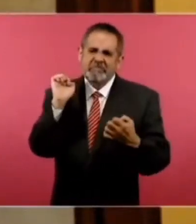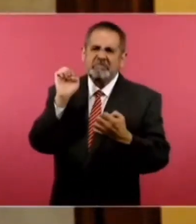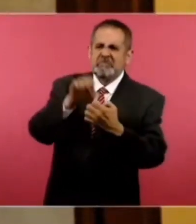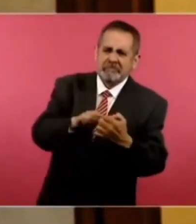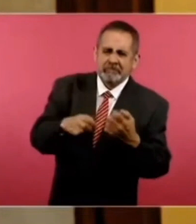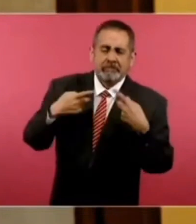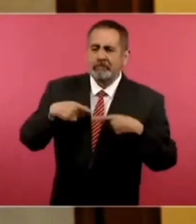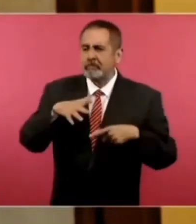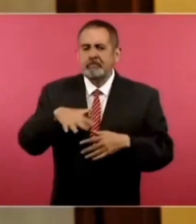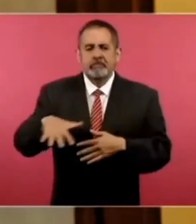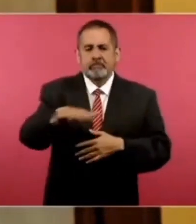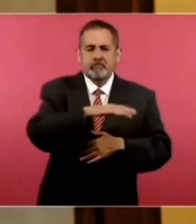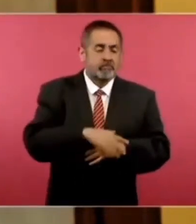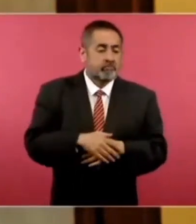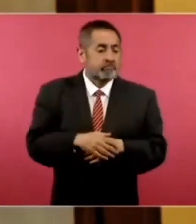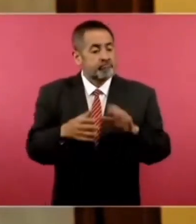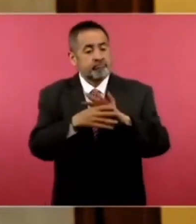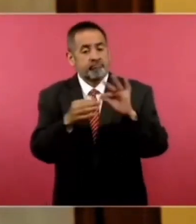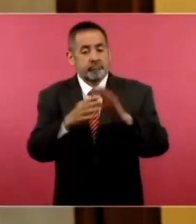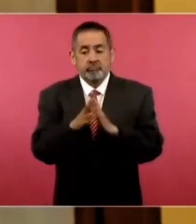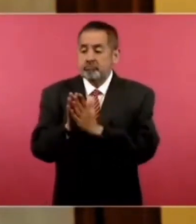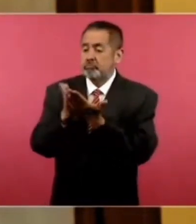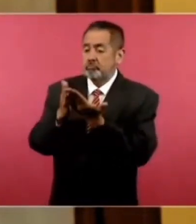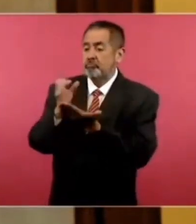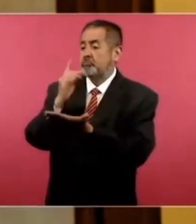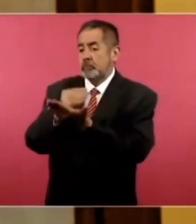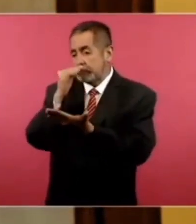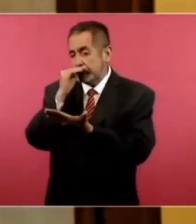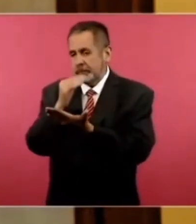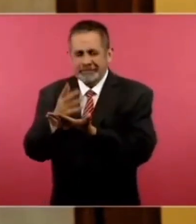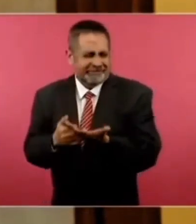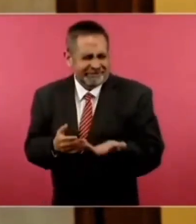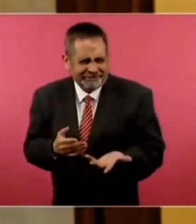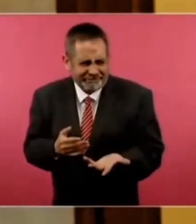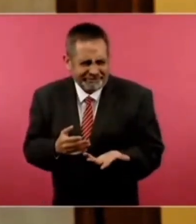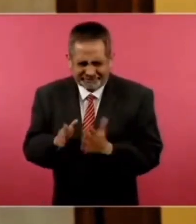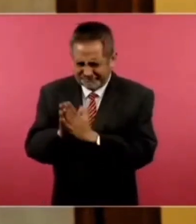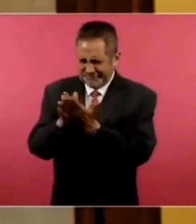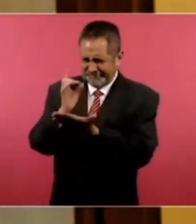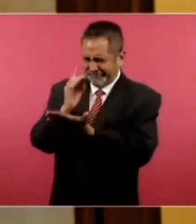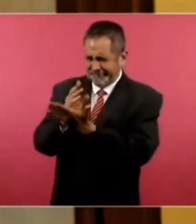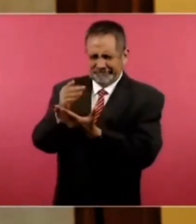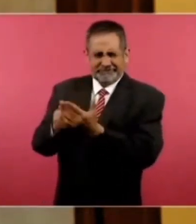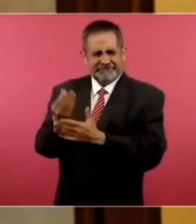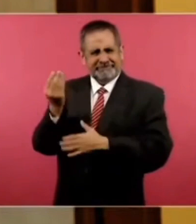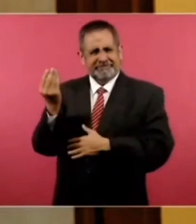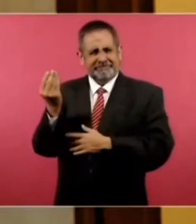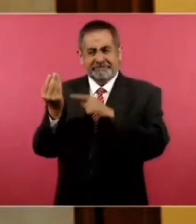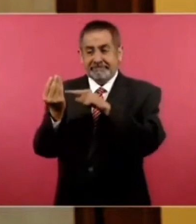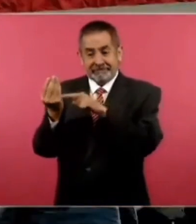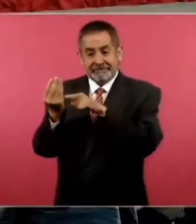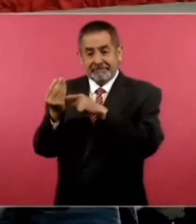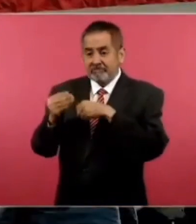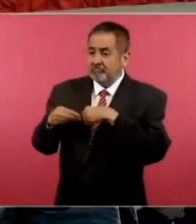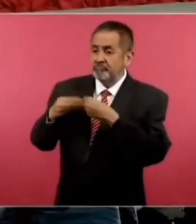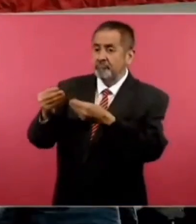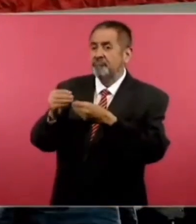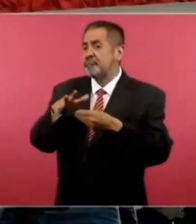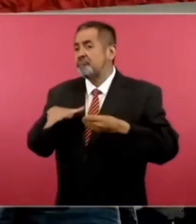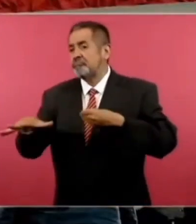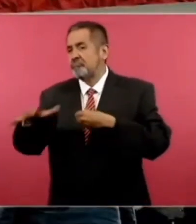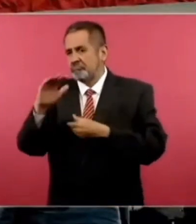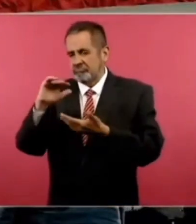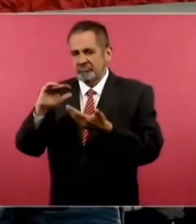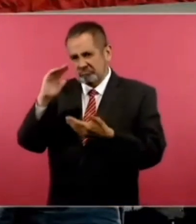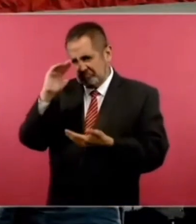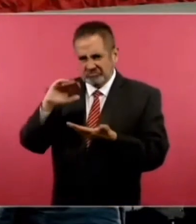pueblo. Hablan de un texto único como si ese texto pretendiera deformar la